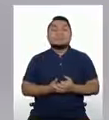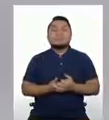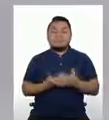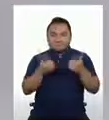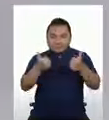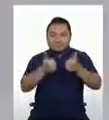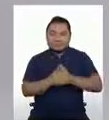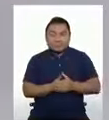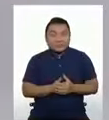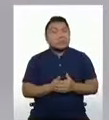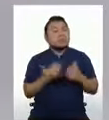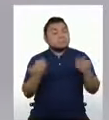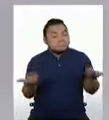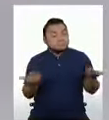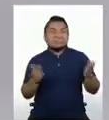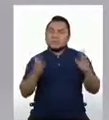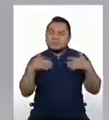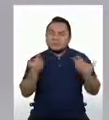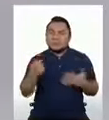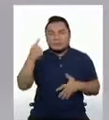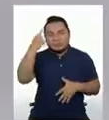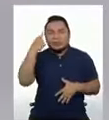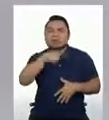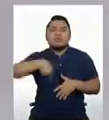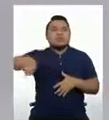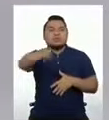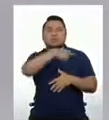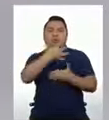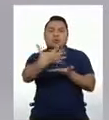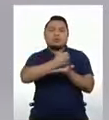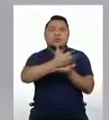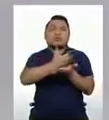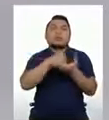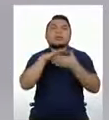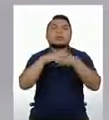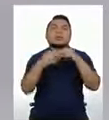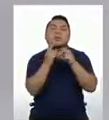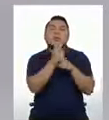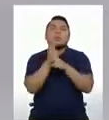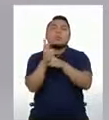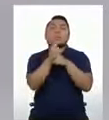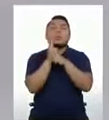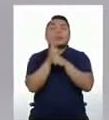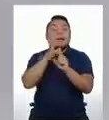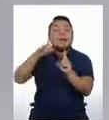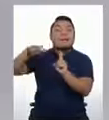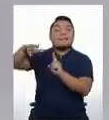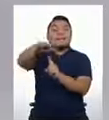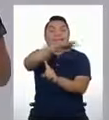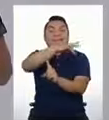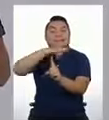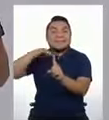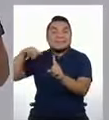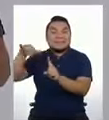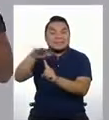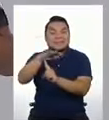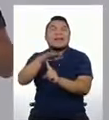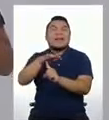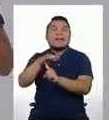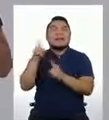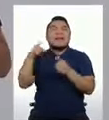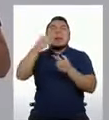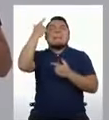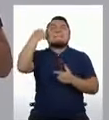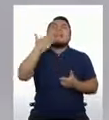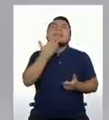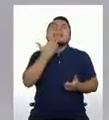Bien, puede ser para comenzar mi recopilación de historias sobre el cuidado de la naturaleza. ¿Y para